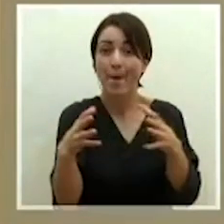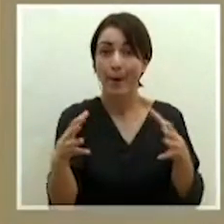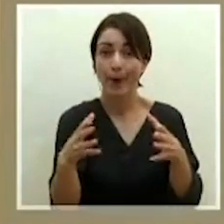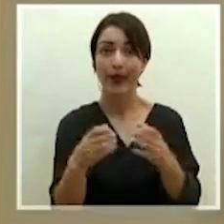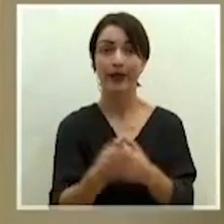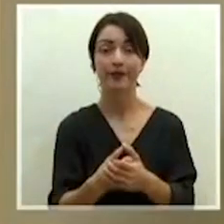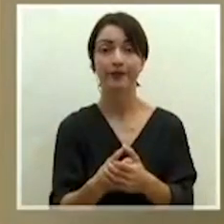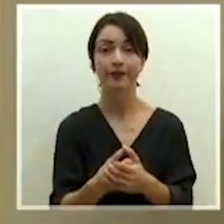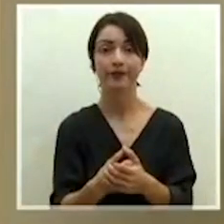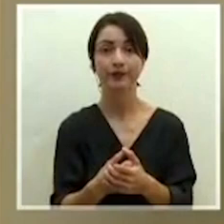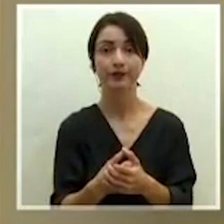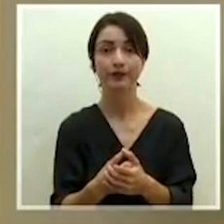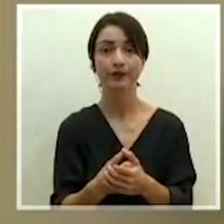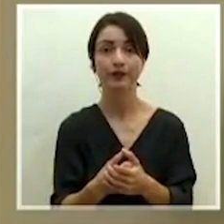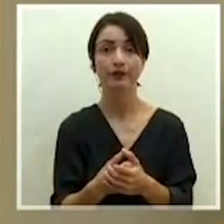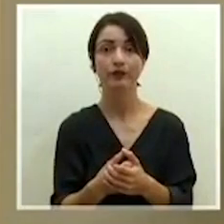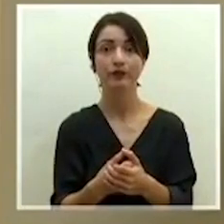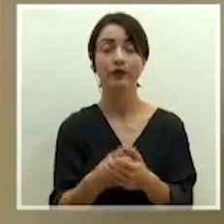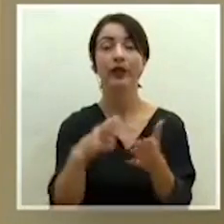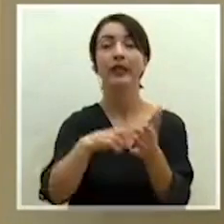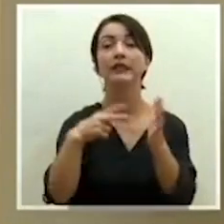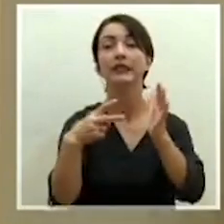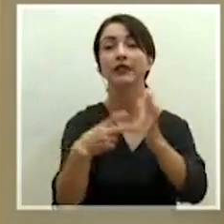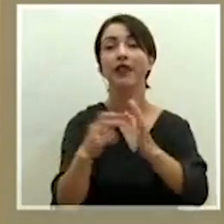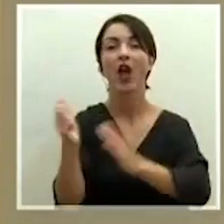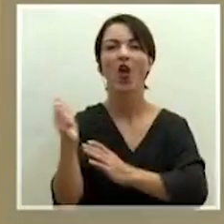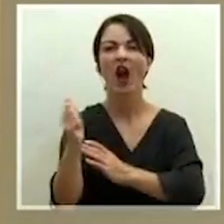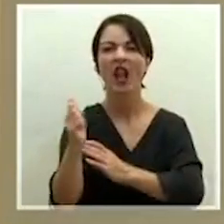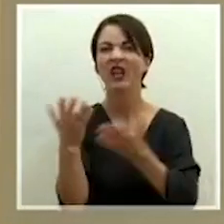en términos de la definición de las alertas.